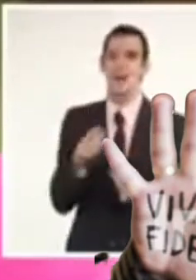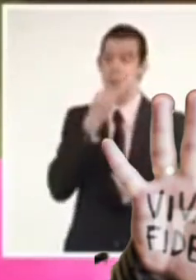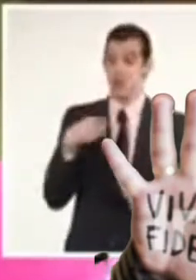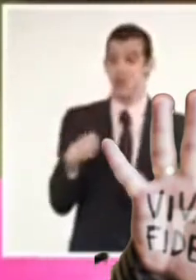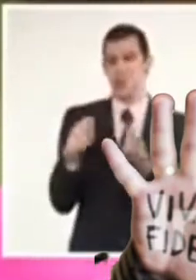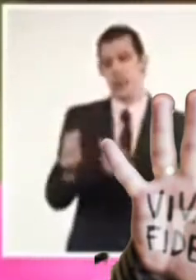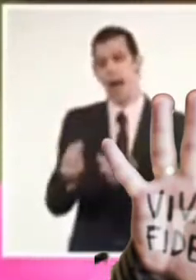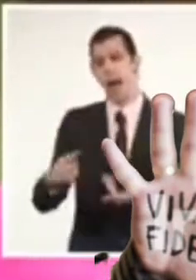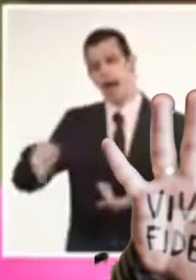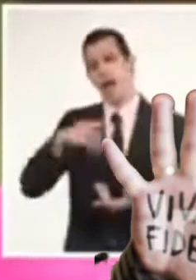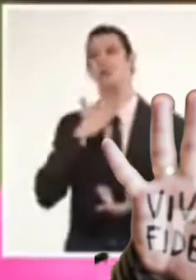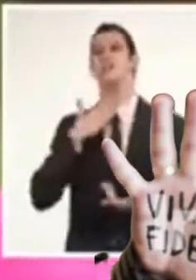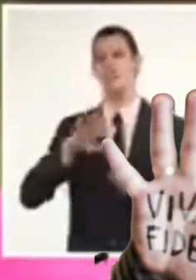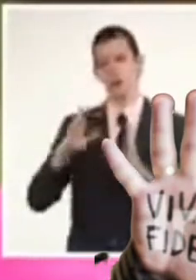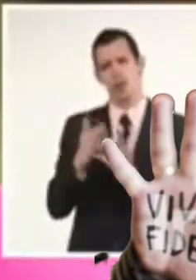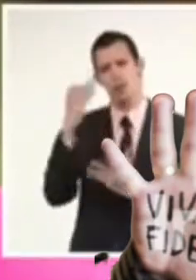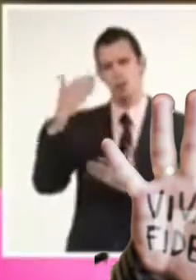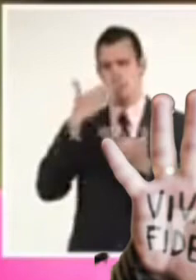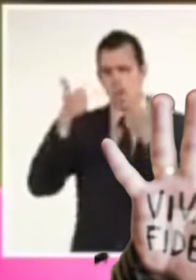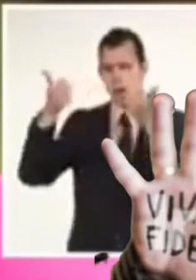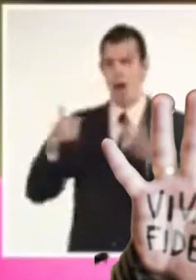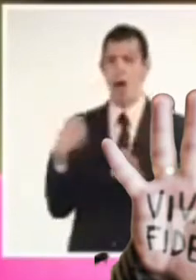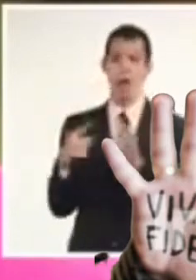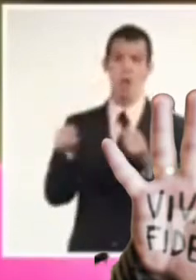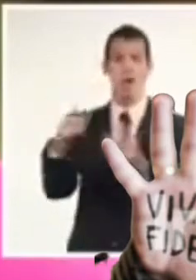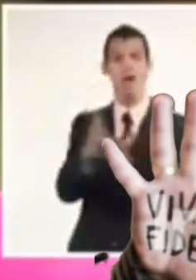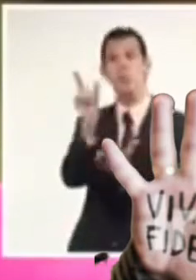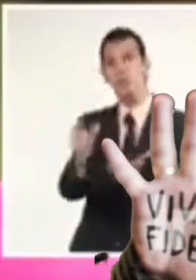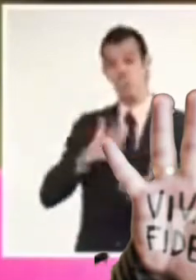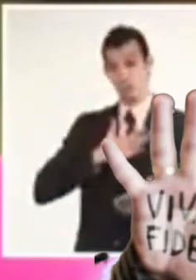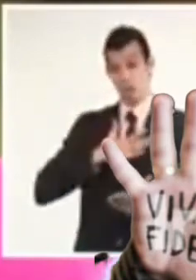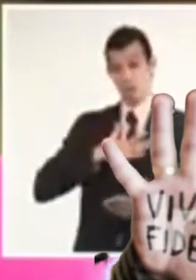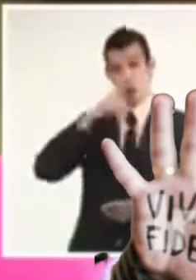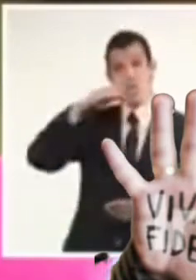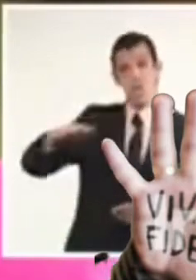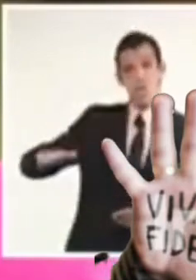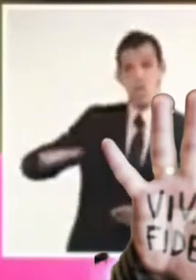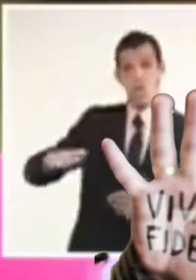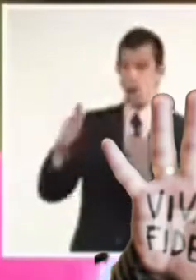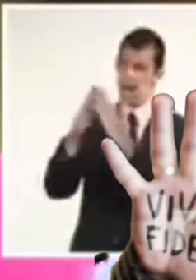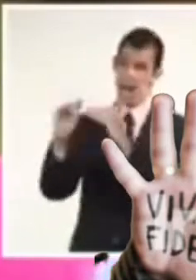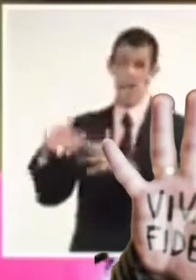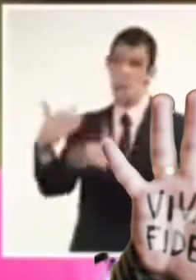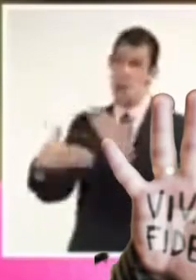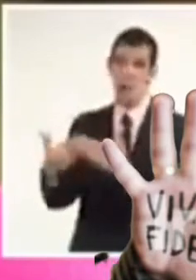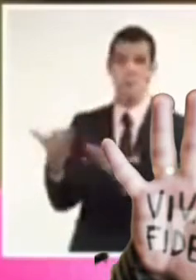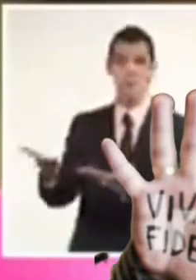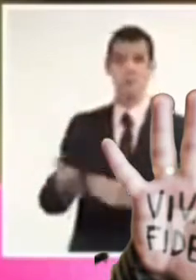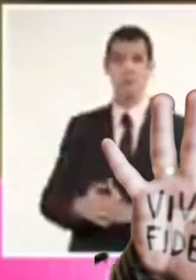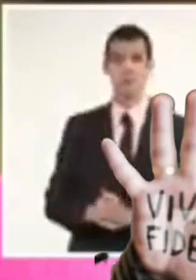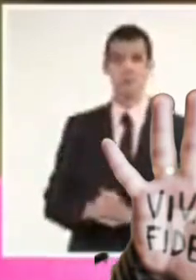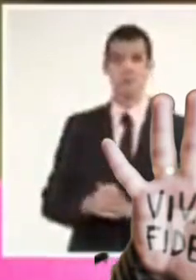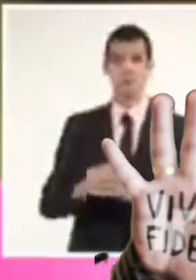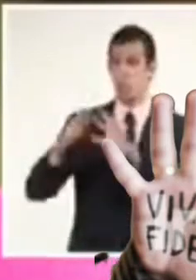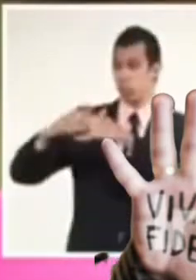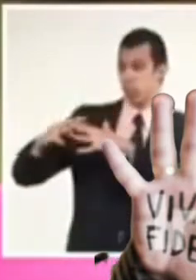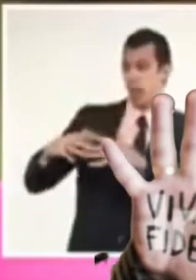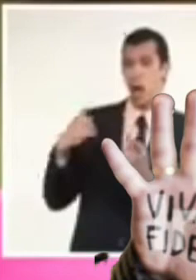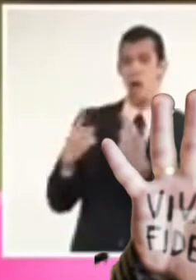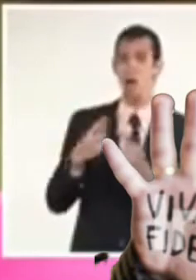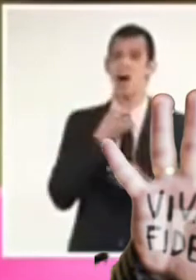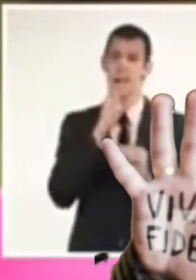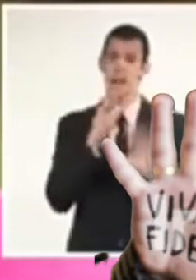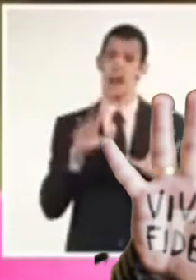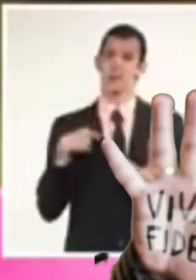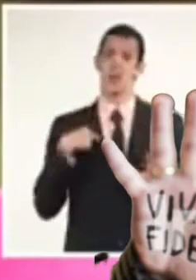porque muchos se quedaron también sin casa. Muchos también están hoy como yo, o peor, porque al menos yo digo, yo estoy hoy en un 2x1 como